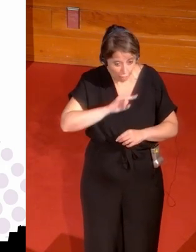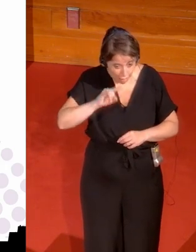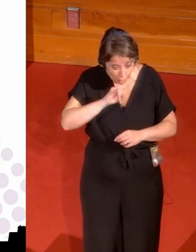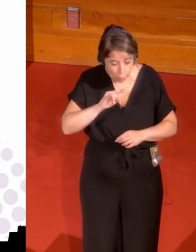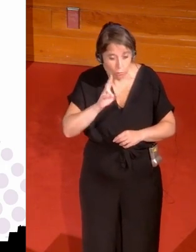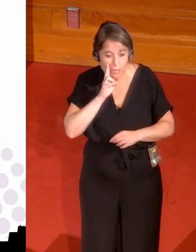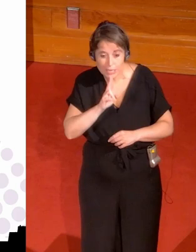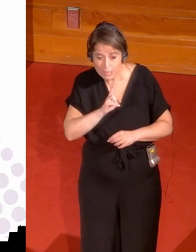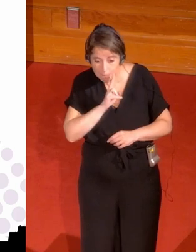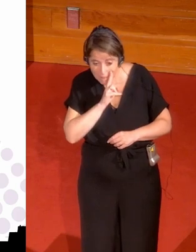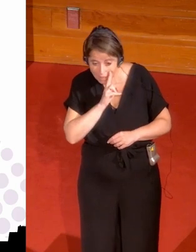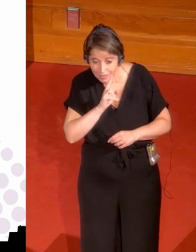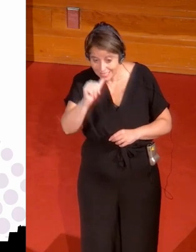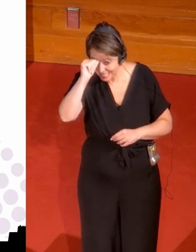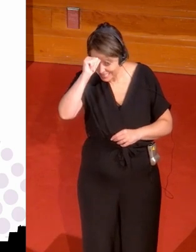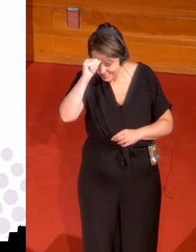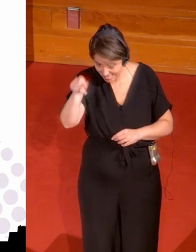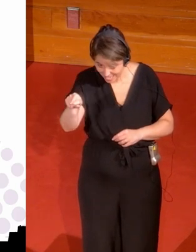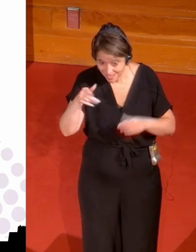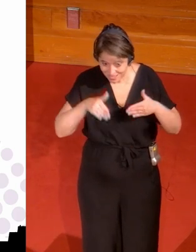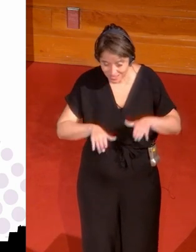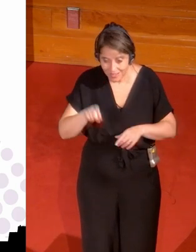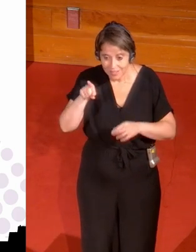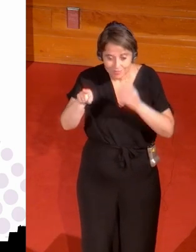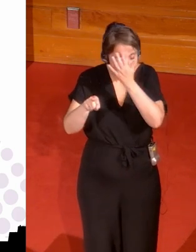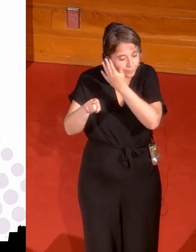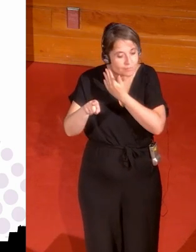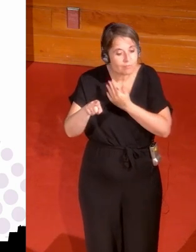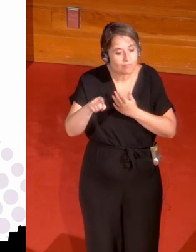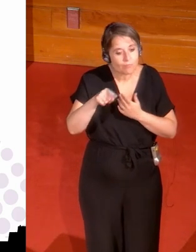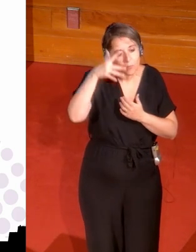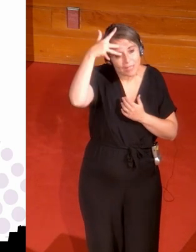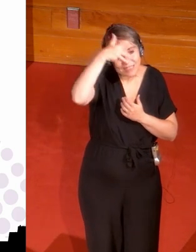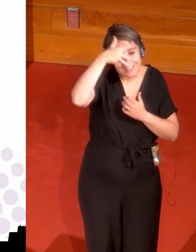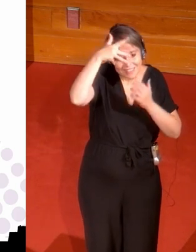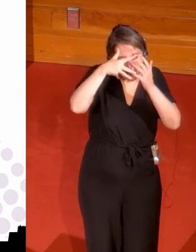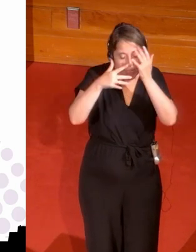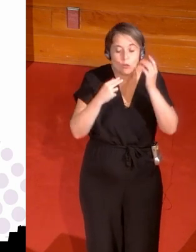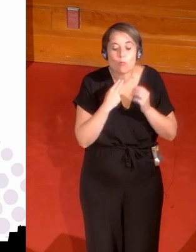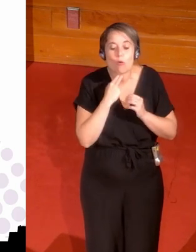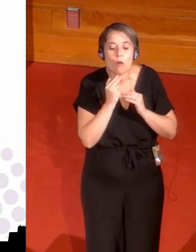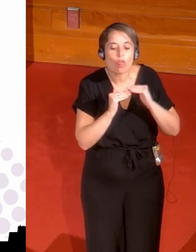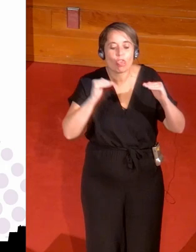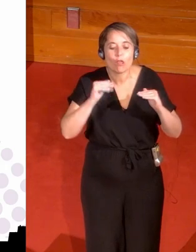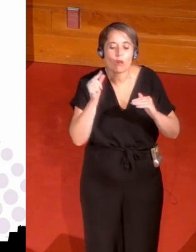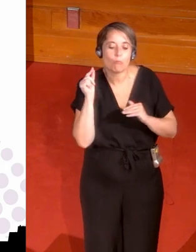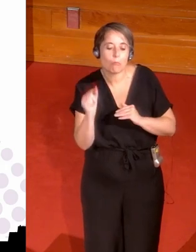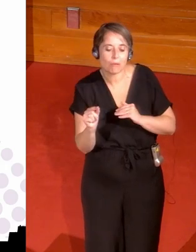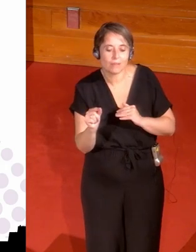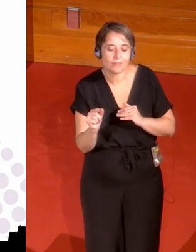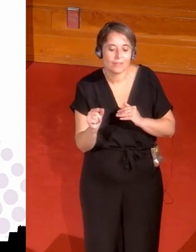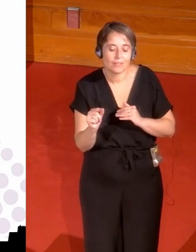India de la India eh se toma también como que esa mala pronunciación tiene ese